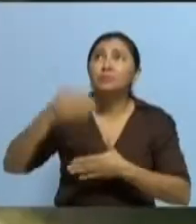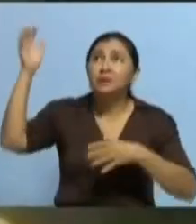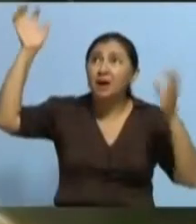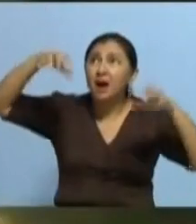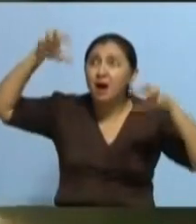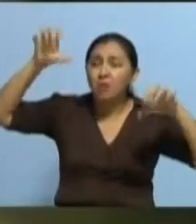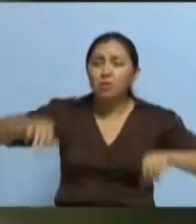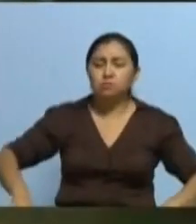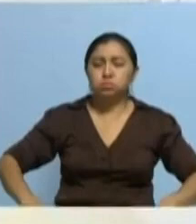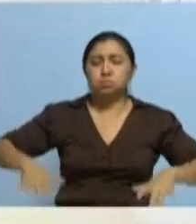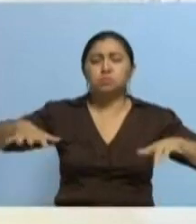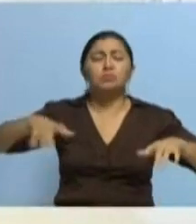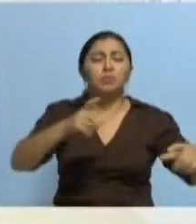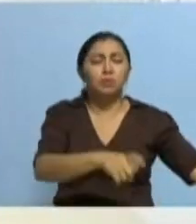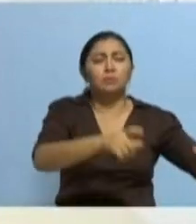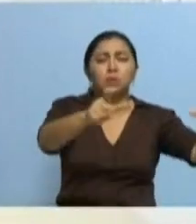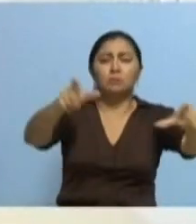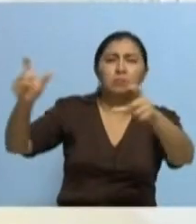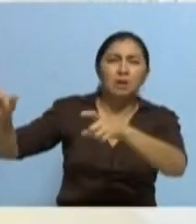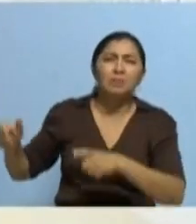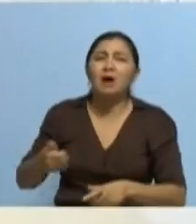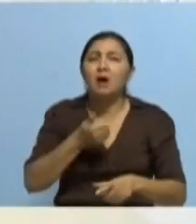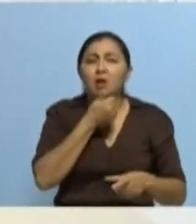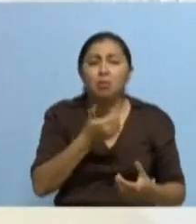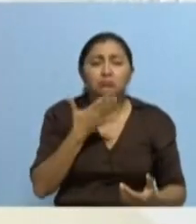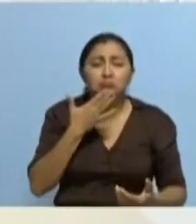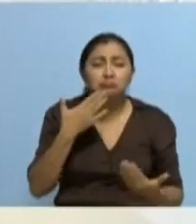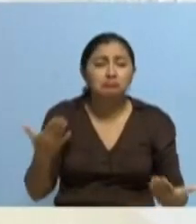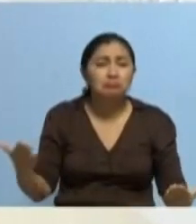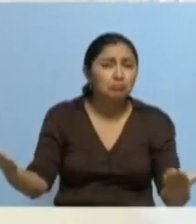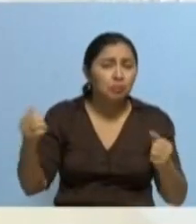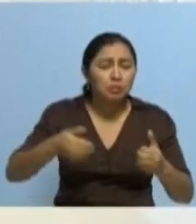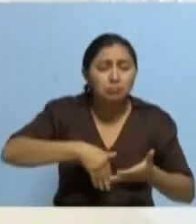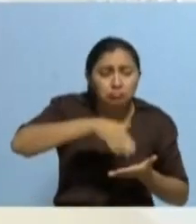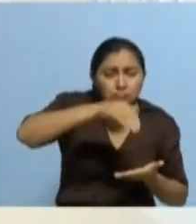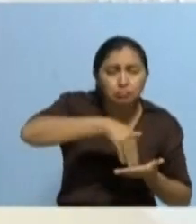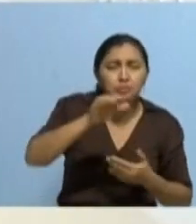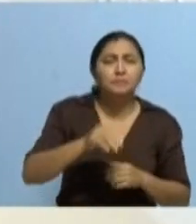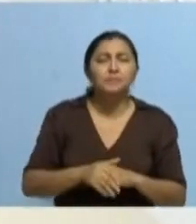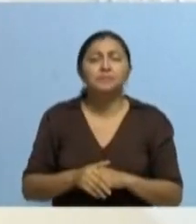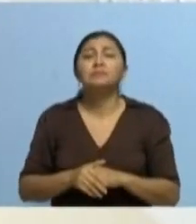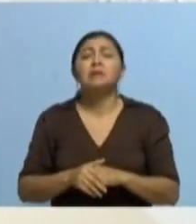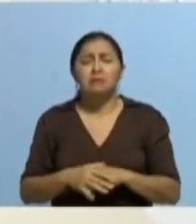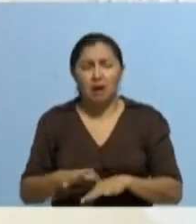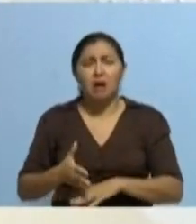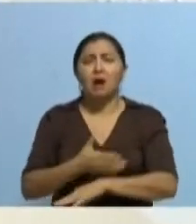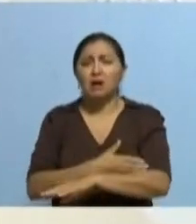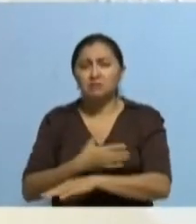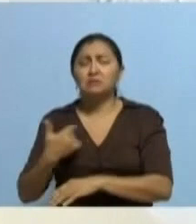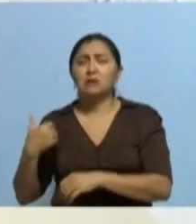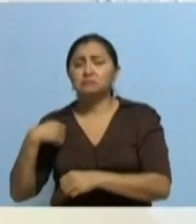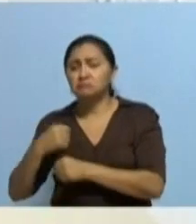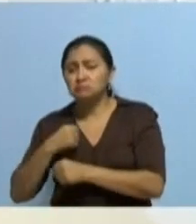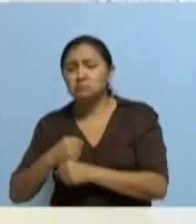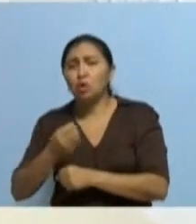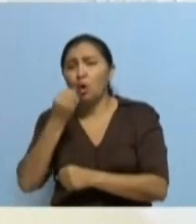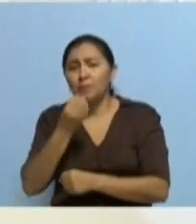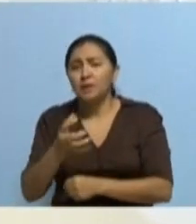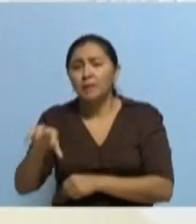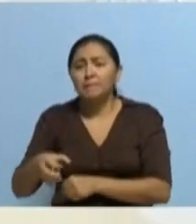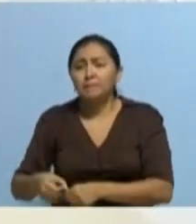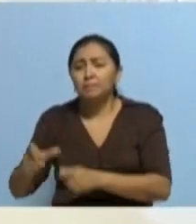y abastecerse. En algunos momentos, pues la corporación ha trabajado las estrategias de implementar o colocar alimentos, pero estas